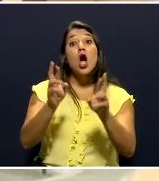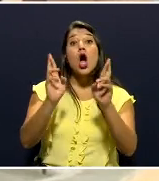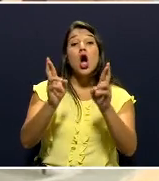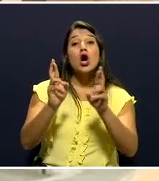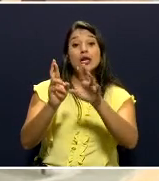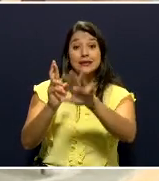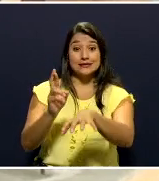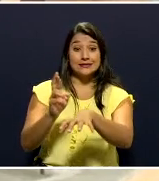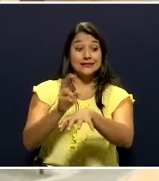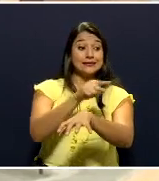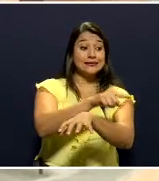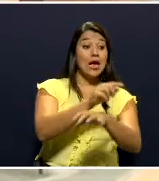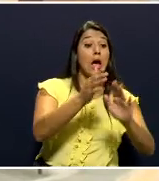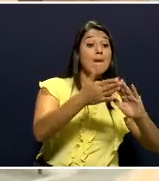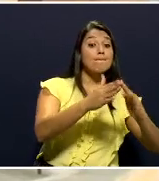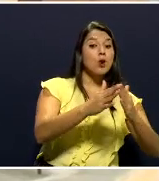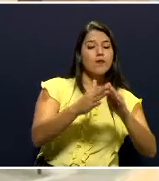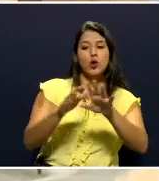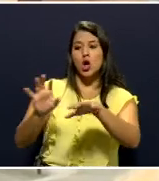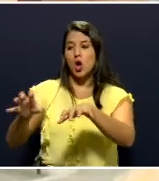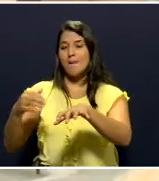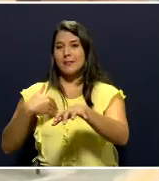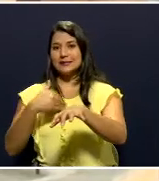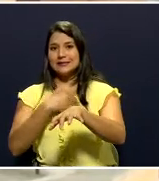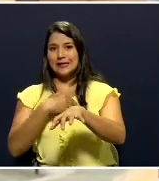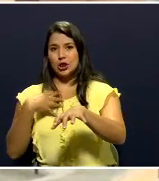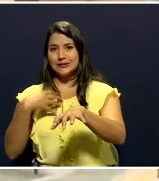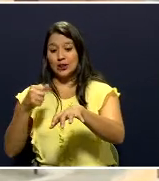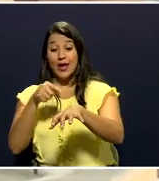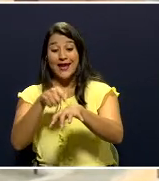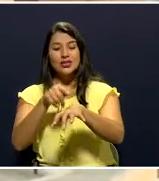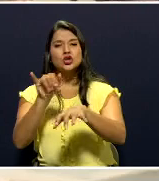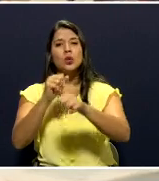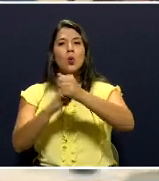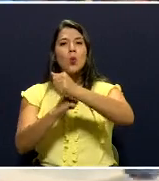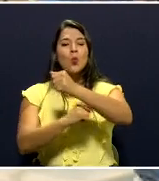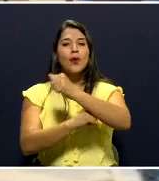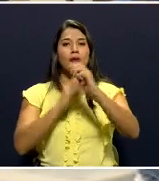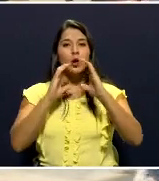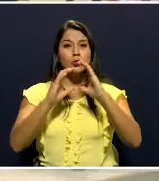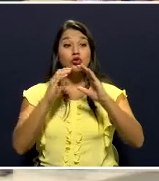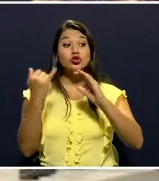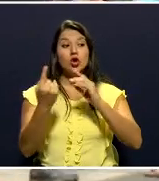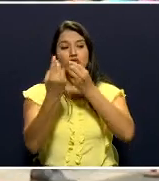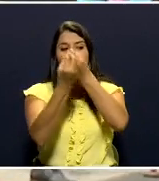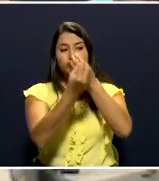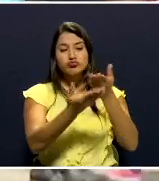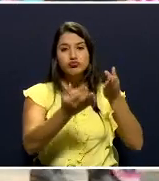la ciudadanía y solo transmitir información oficial.